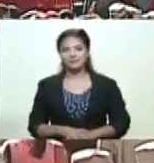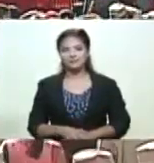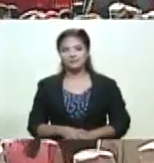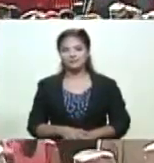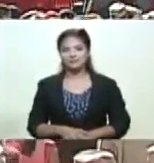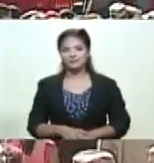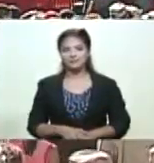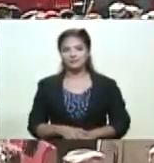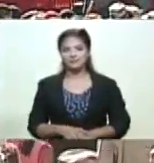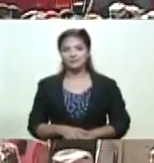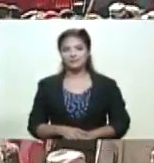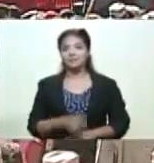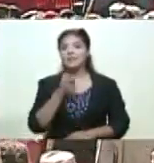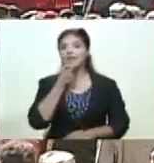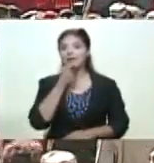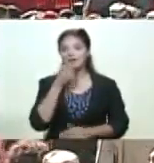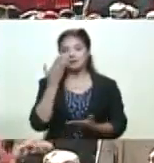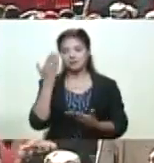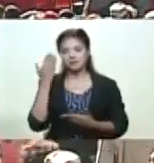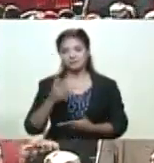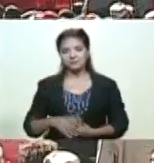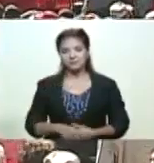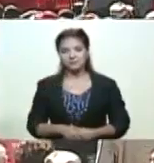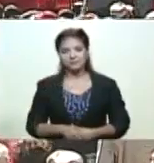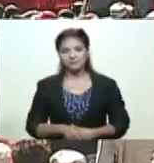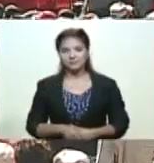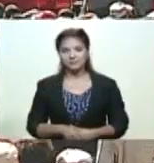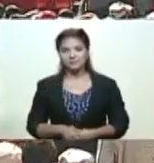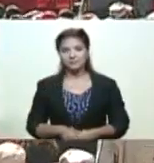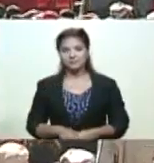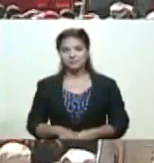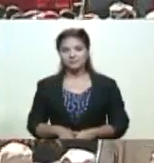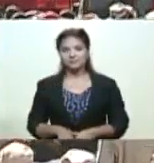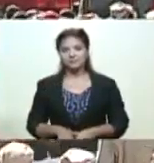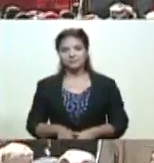The MUD is the pin of the imperial.